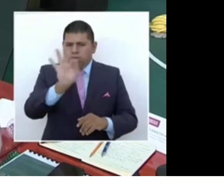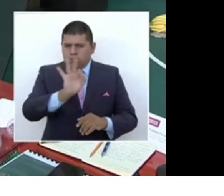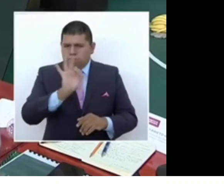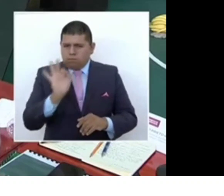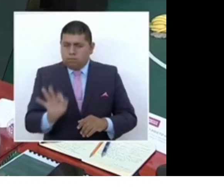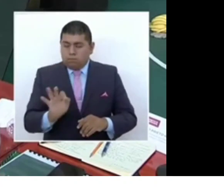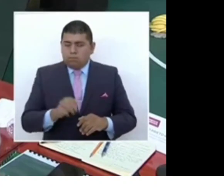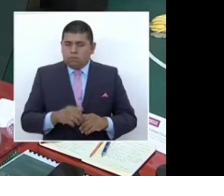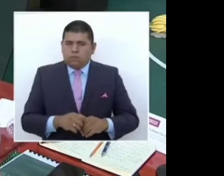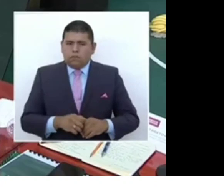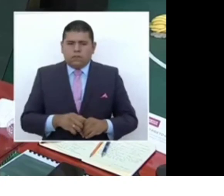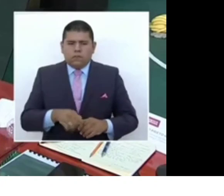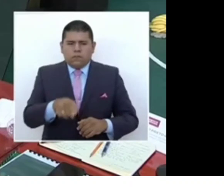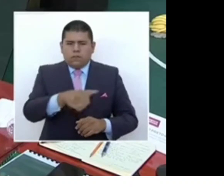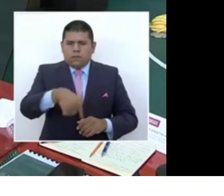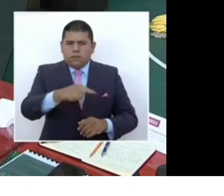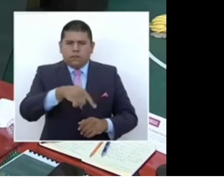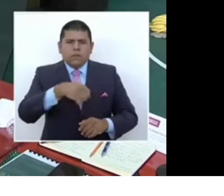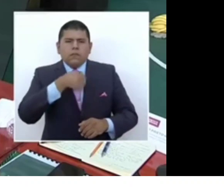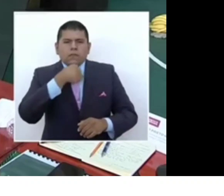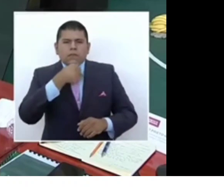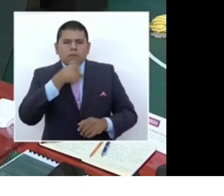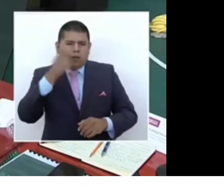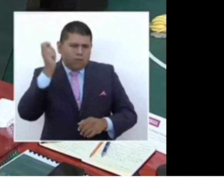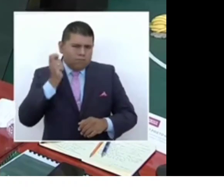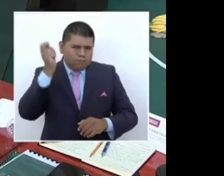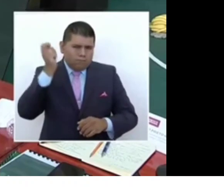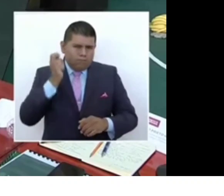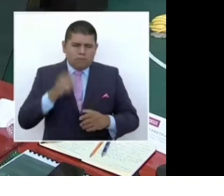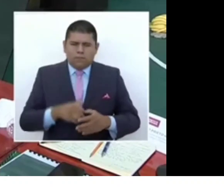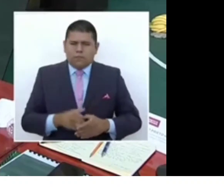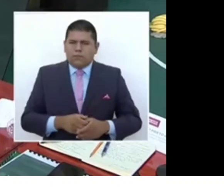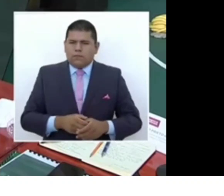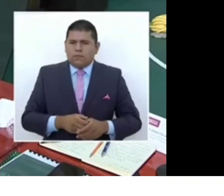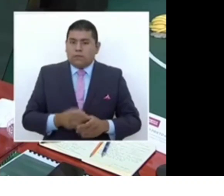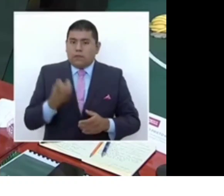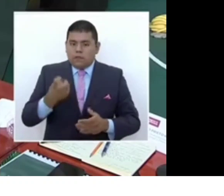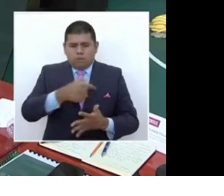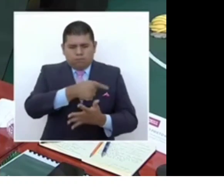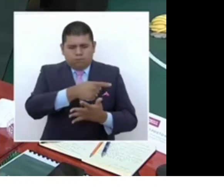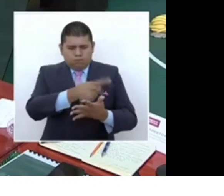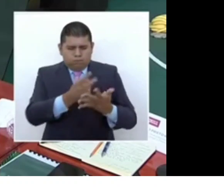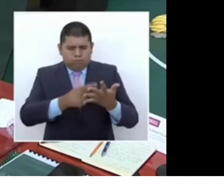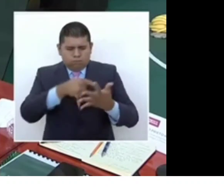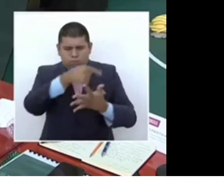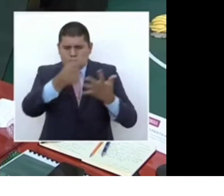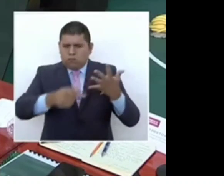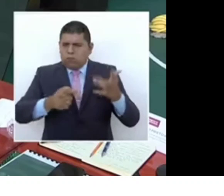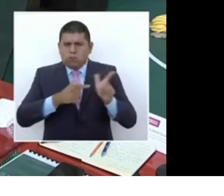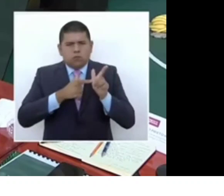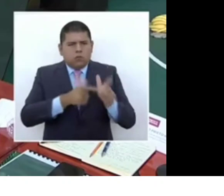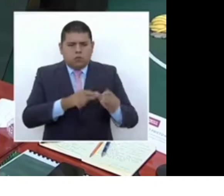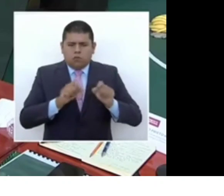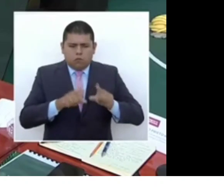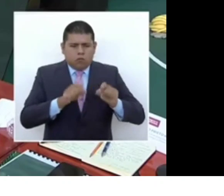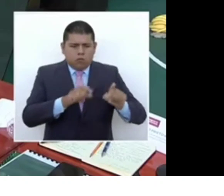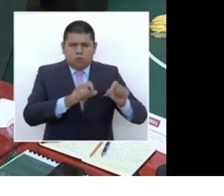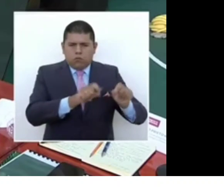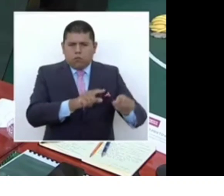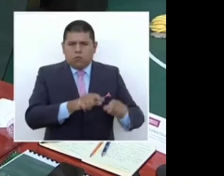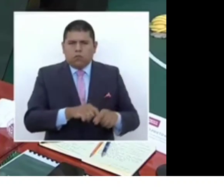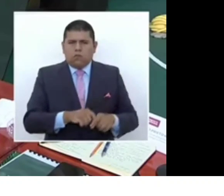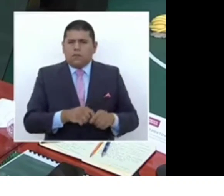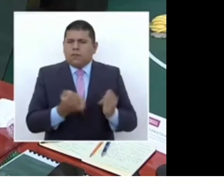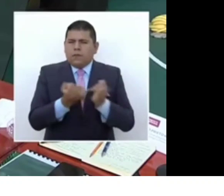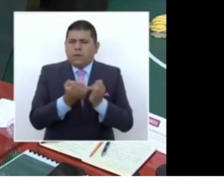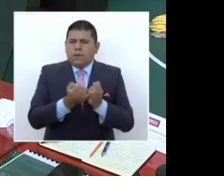20% para las pensiones. De modo que los programas de bienestar continúan y